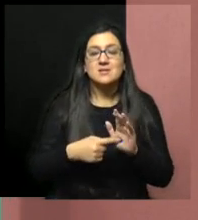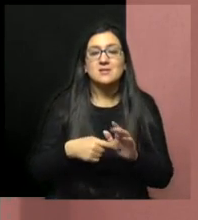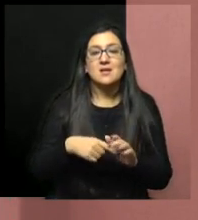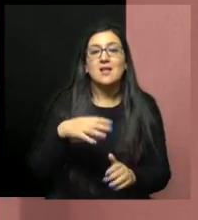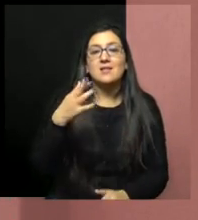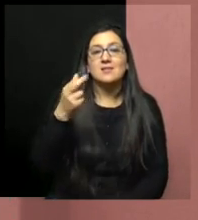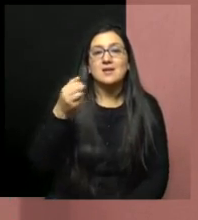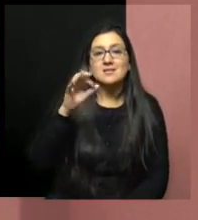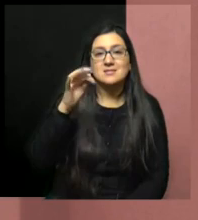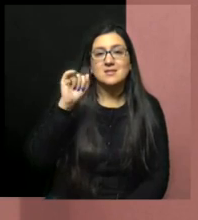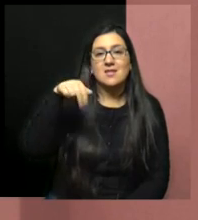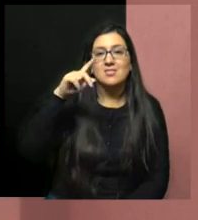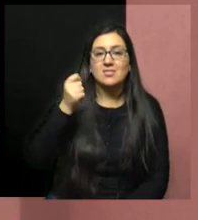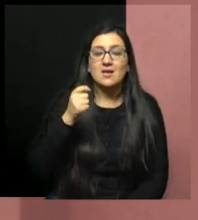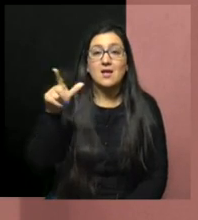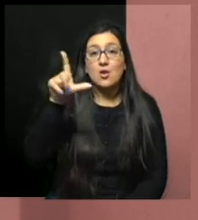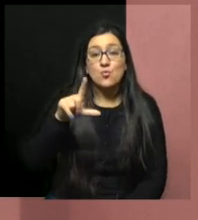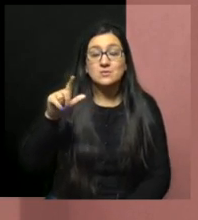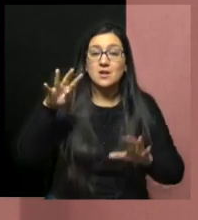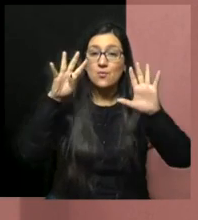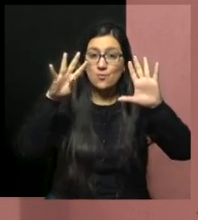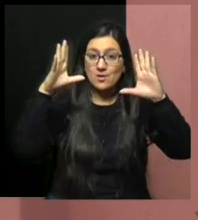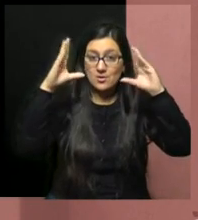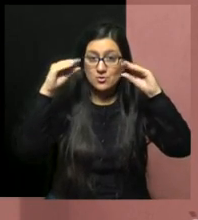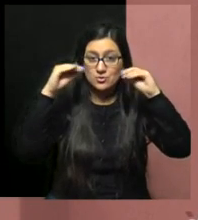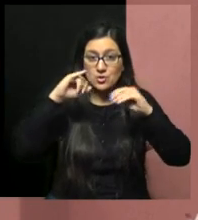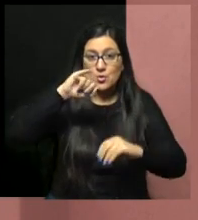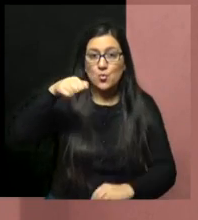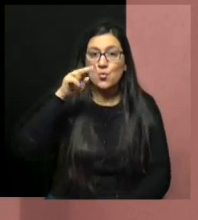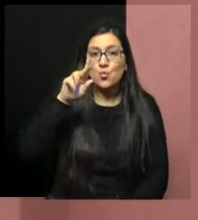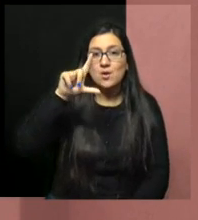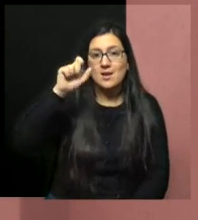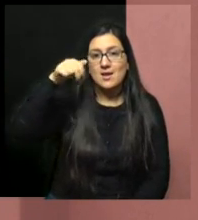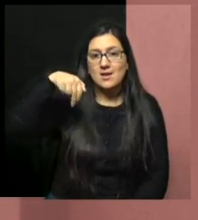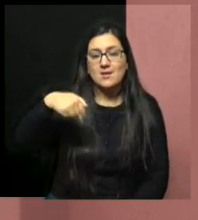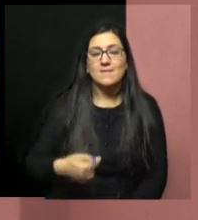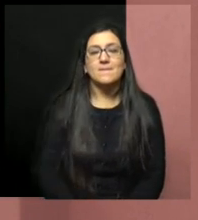Trastienda este lunes a las 9 de la noche, Julen y La Gente Sola.